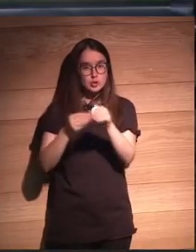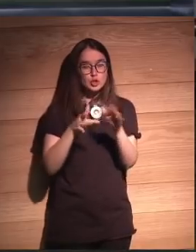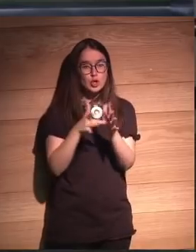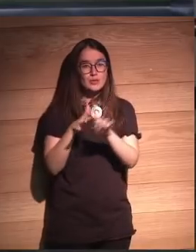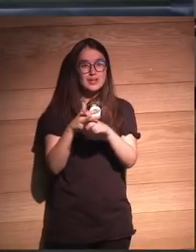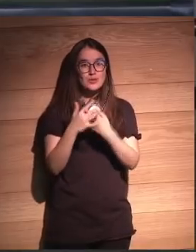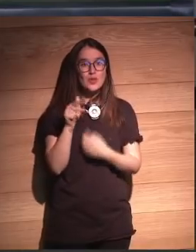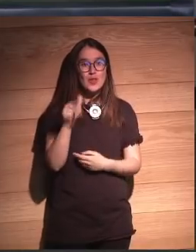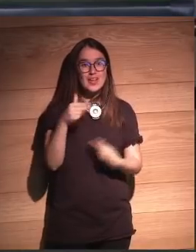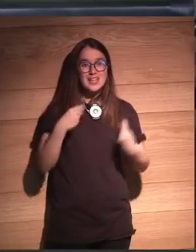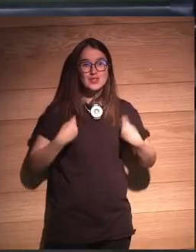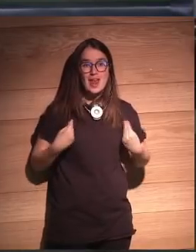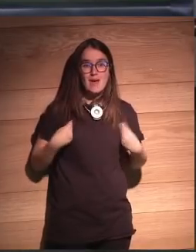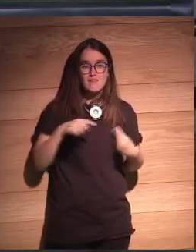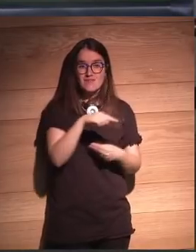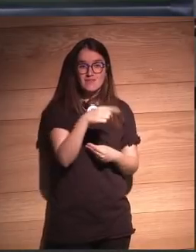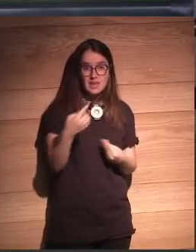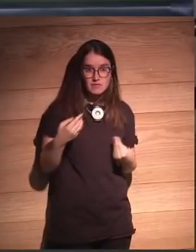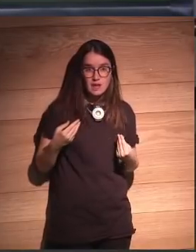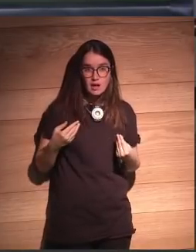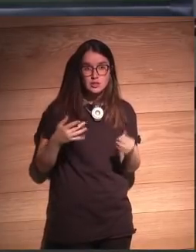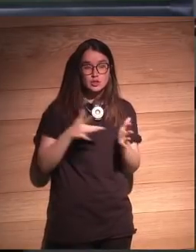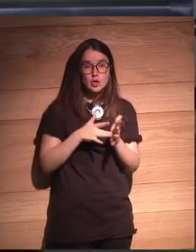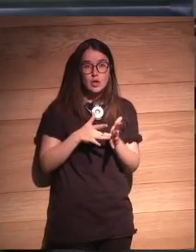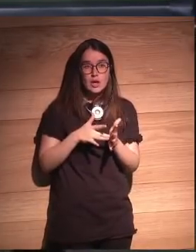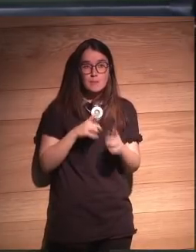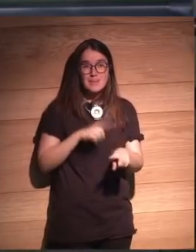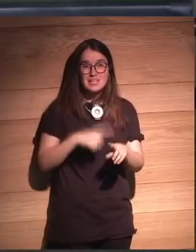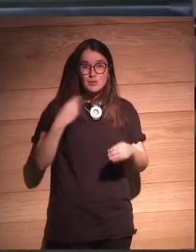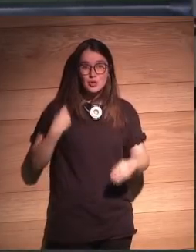donde el derecho a la vivienda coexiste